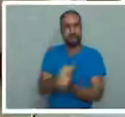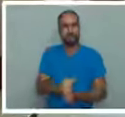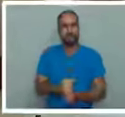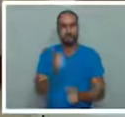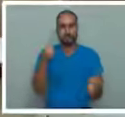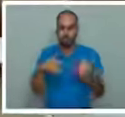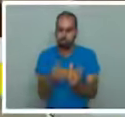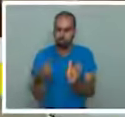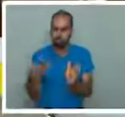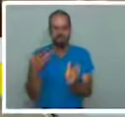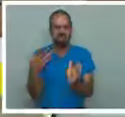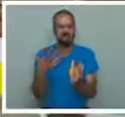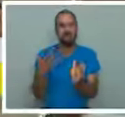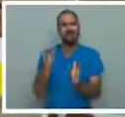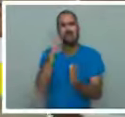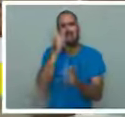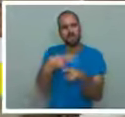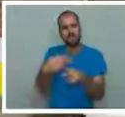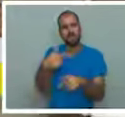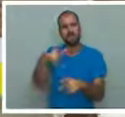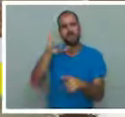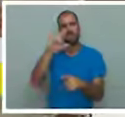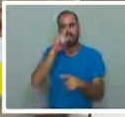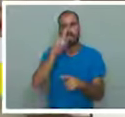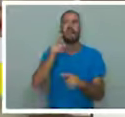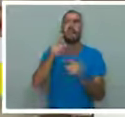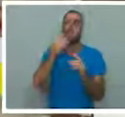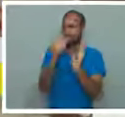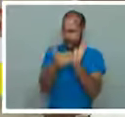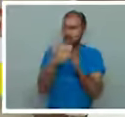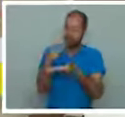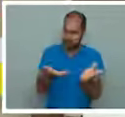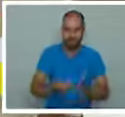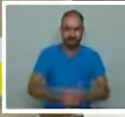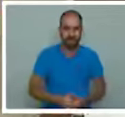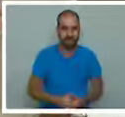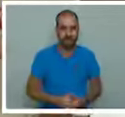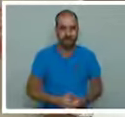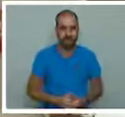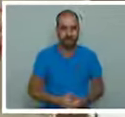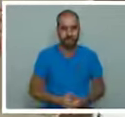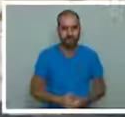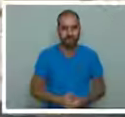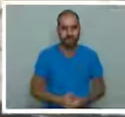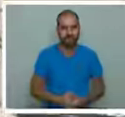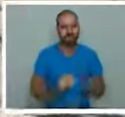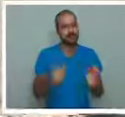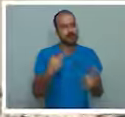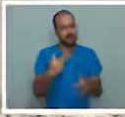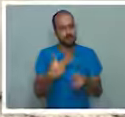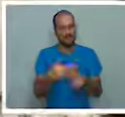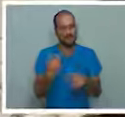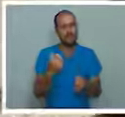a nuestro programa yo soy julio sosa pérez soy técnico del laboratorio de biotecnología este